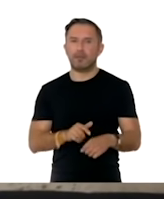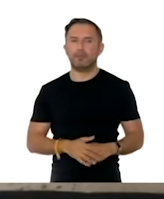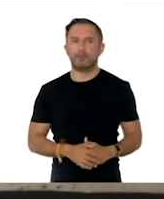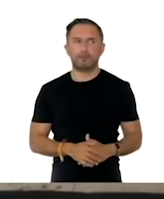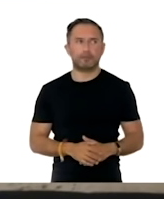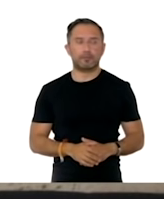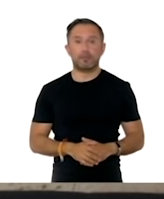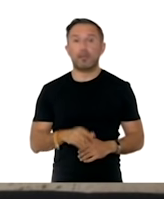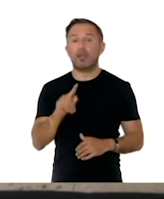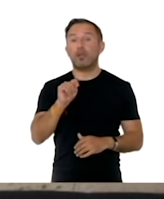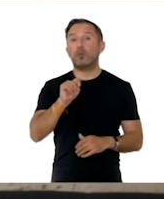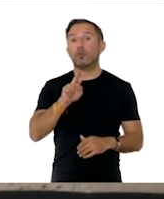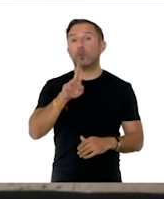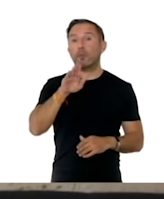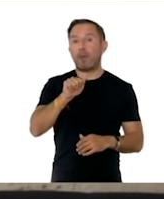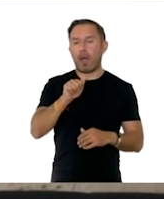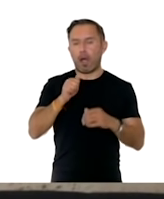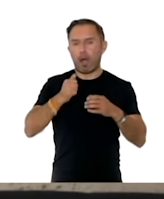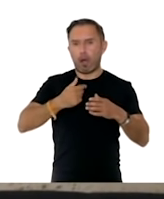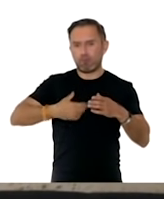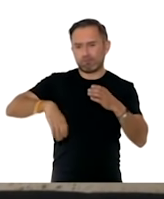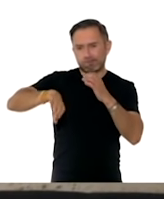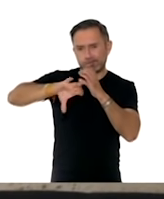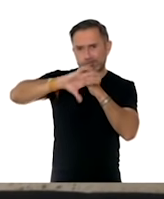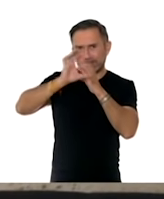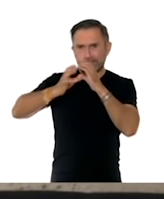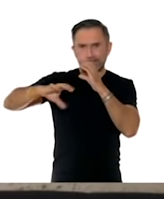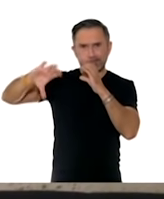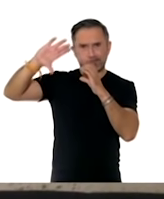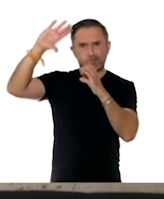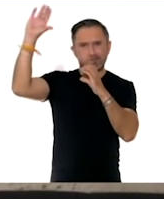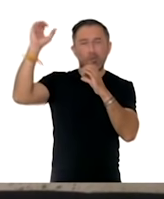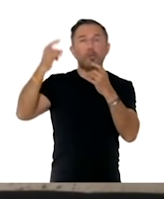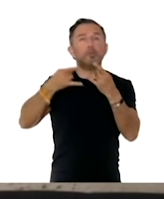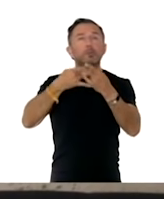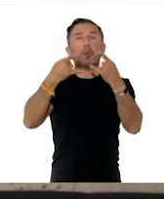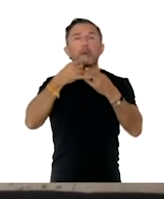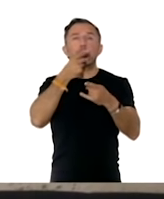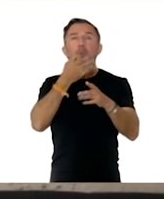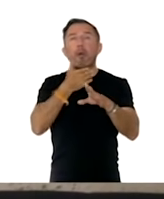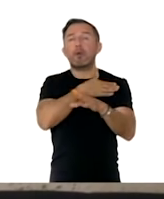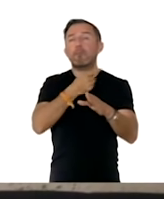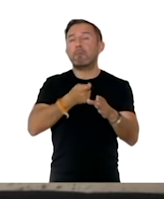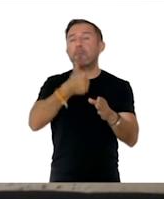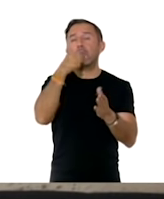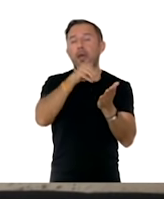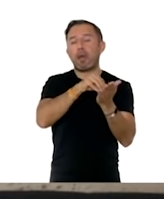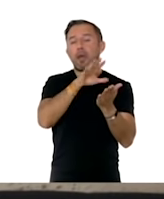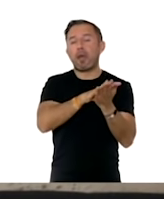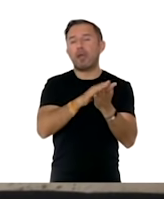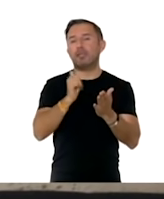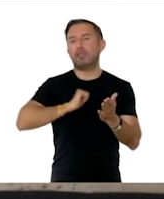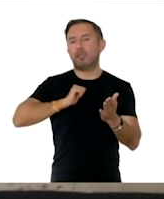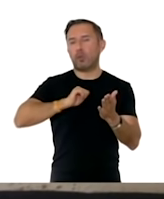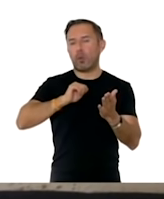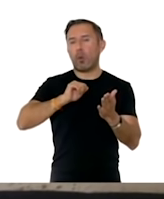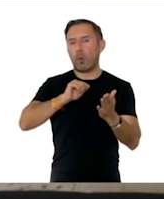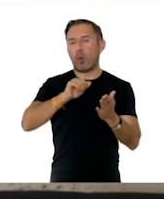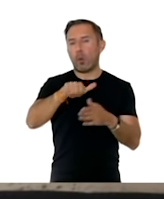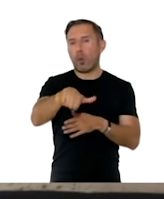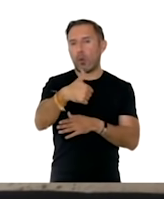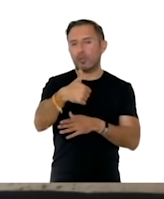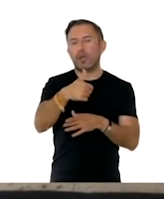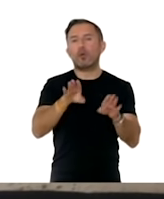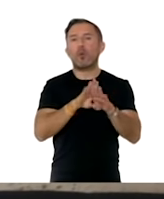la tuba, se tiene registro que existe desde el siglo XI, se le conocía como serpentón o